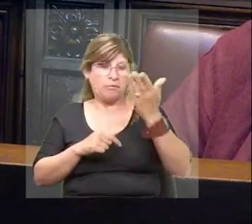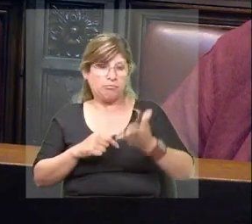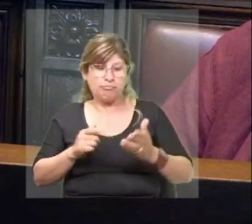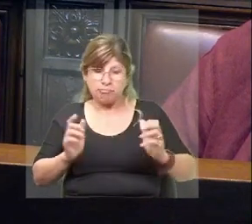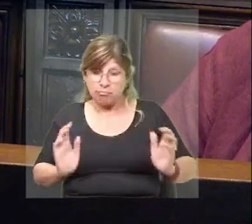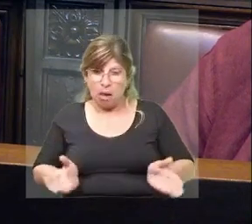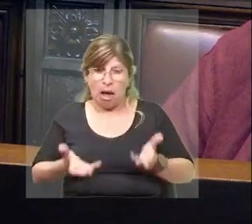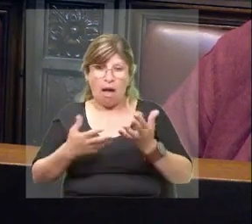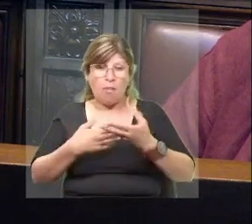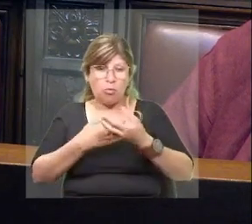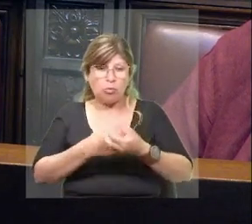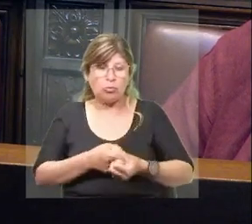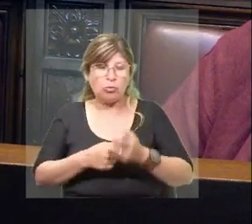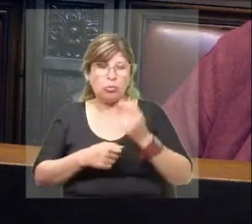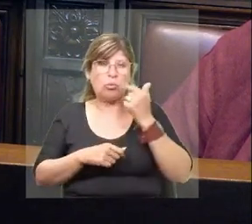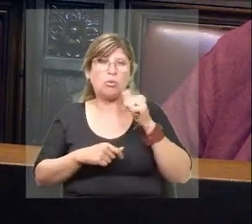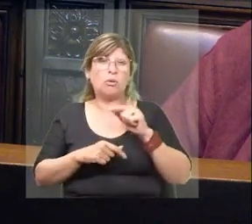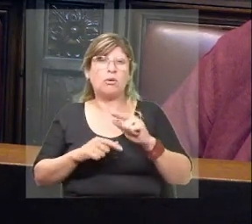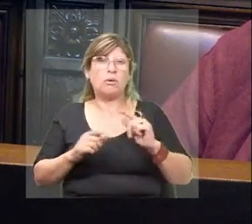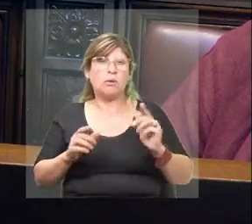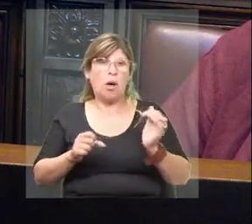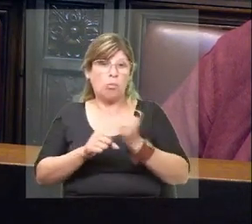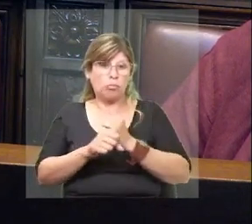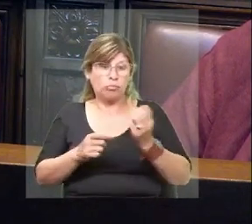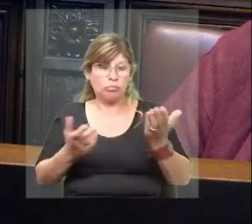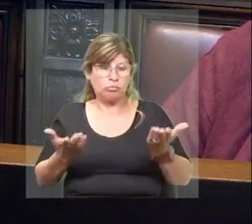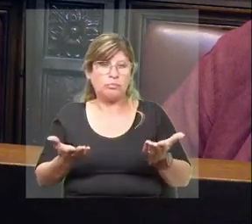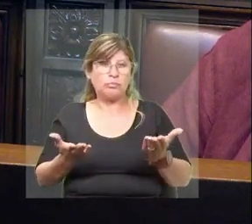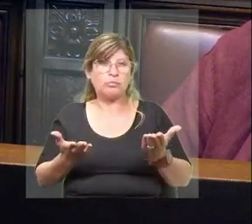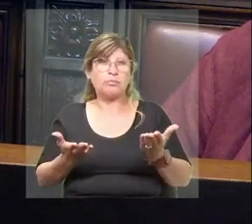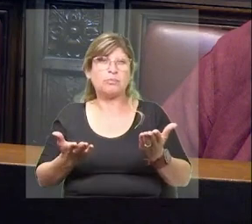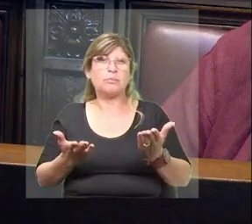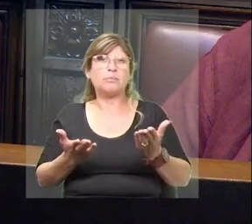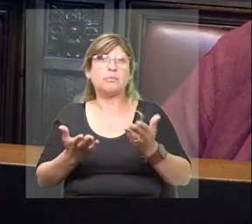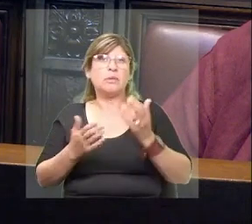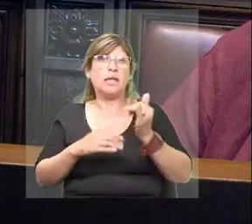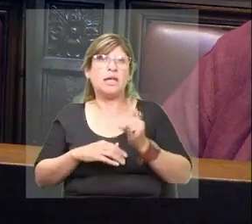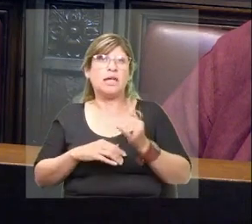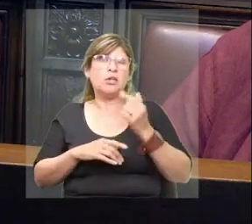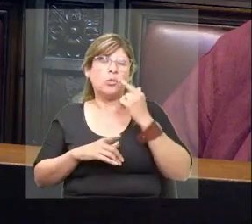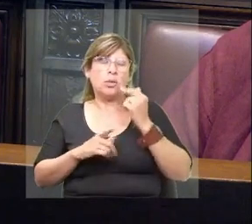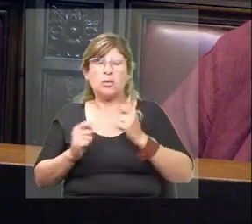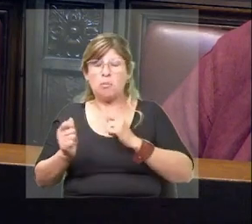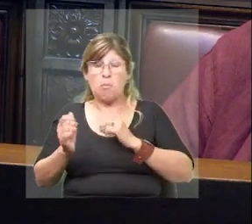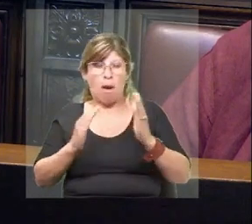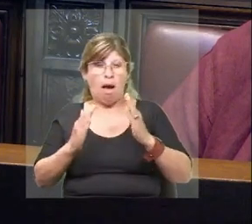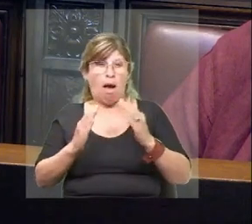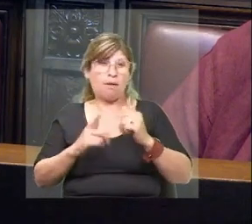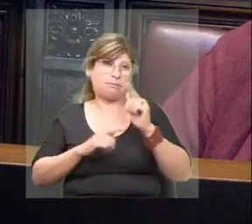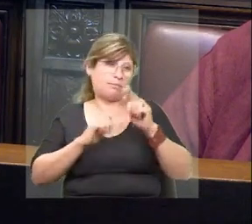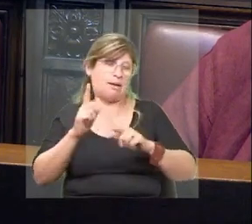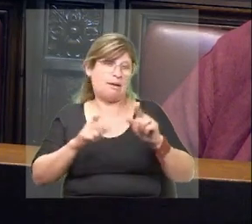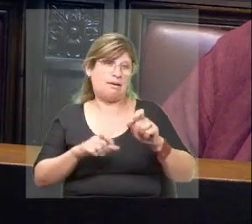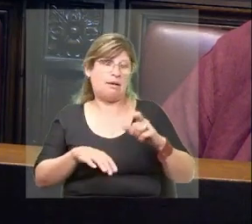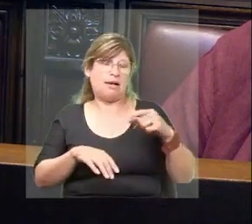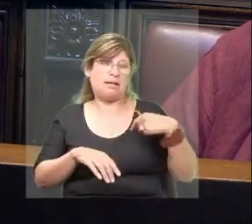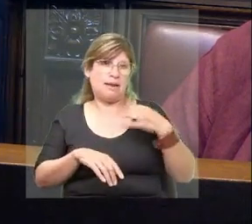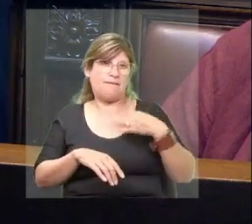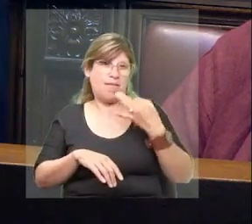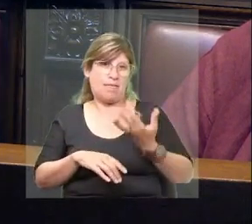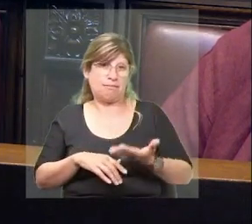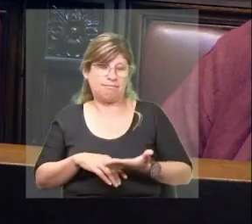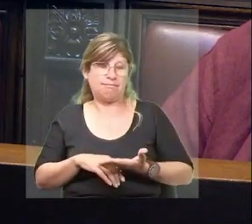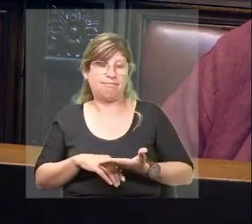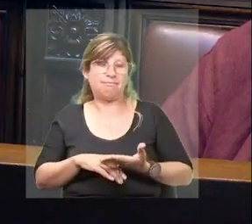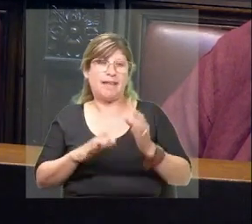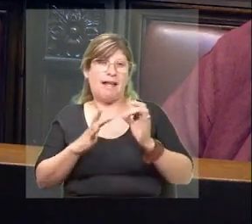impulsó, ambientó, promovió y que tuvieron tantos impactos en la vida de la gente. Para